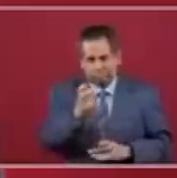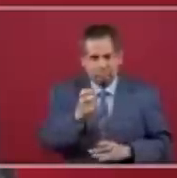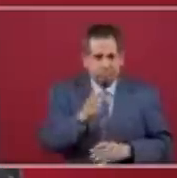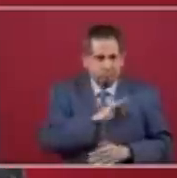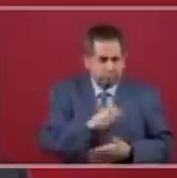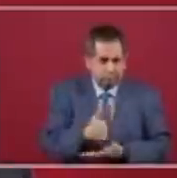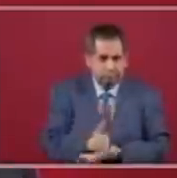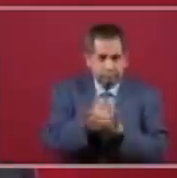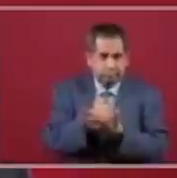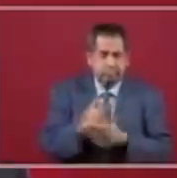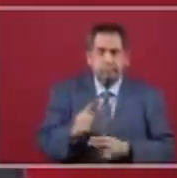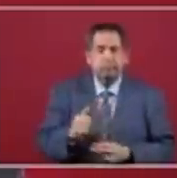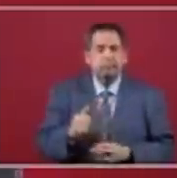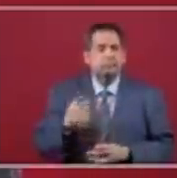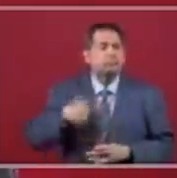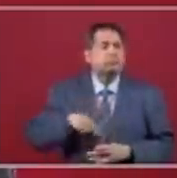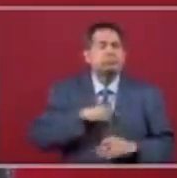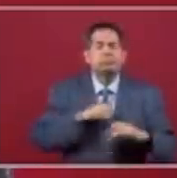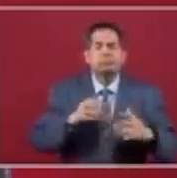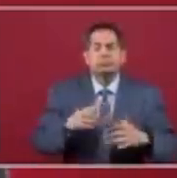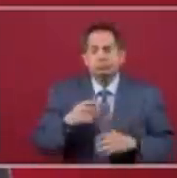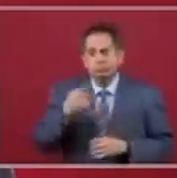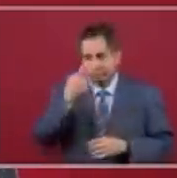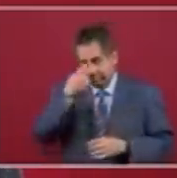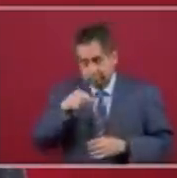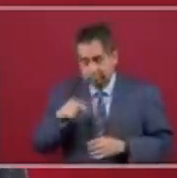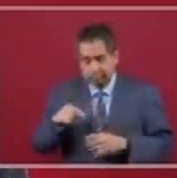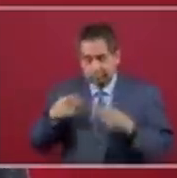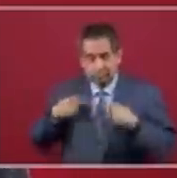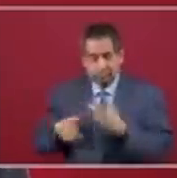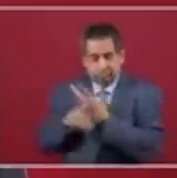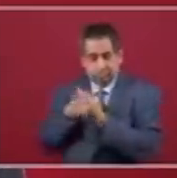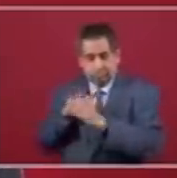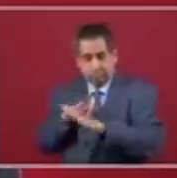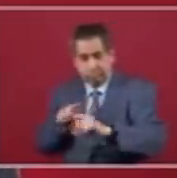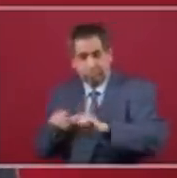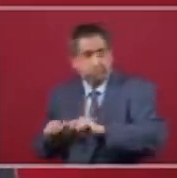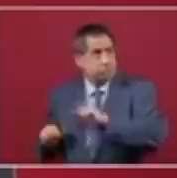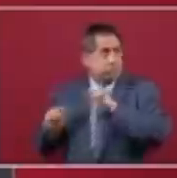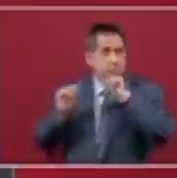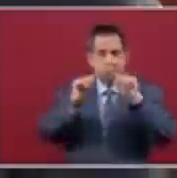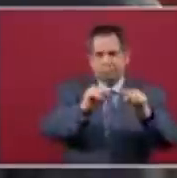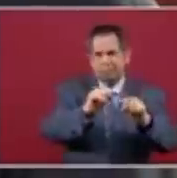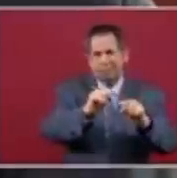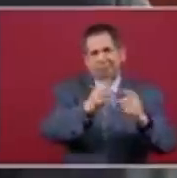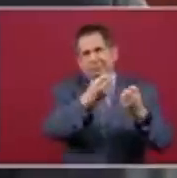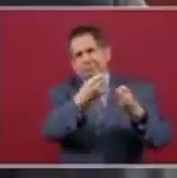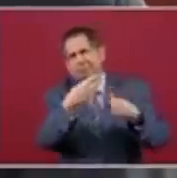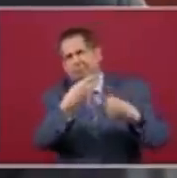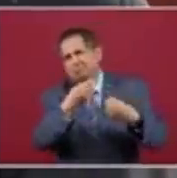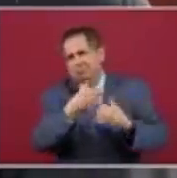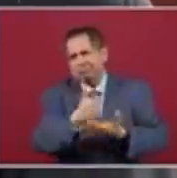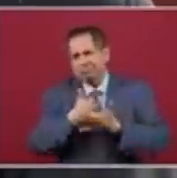contribuir. Nuestros paisanos migrantes ayudan